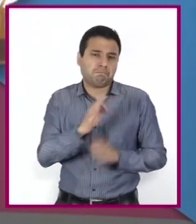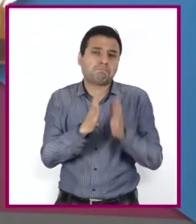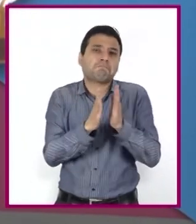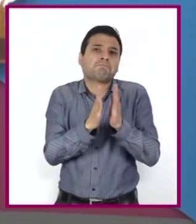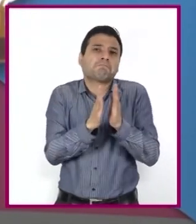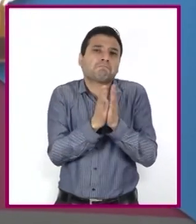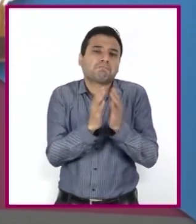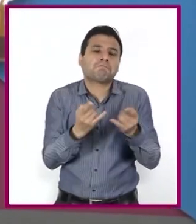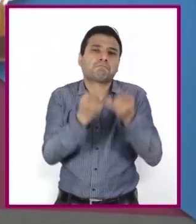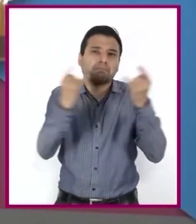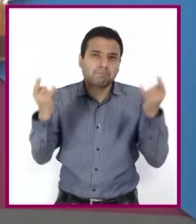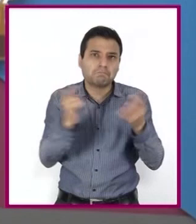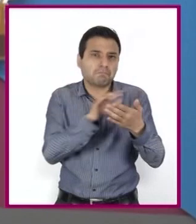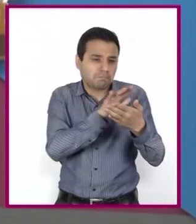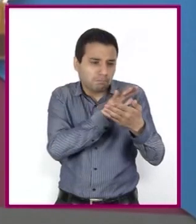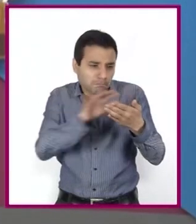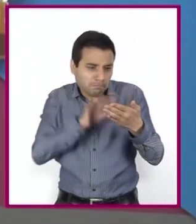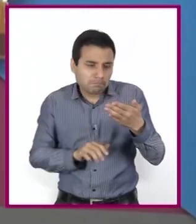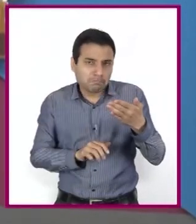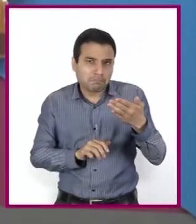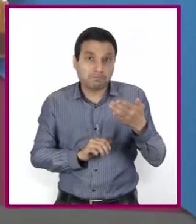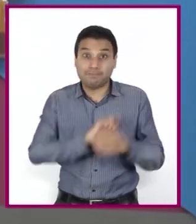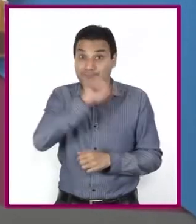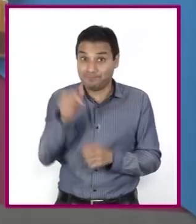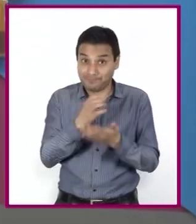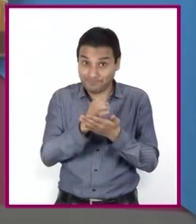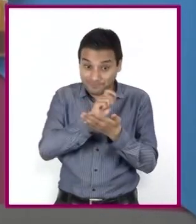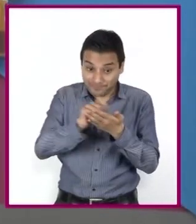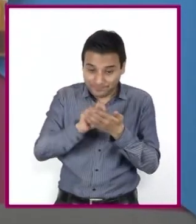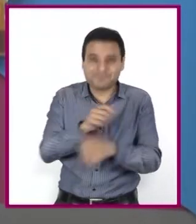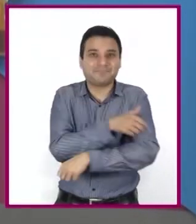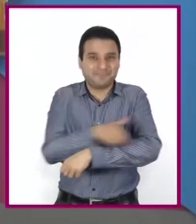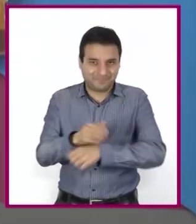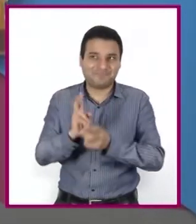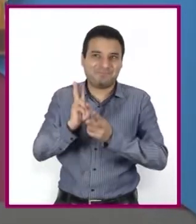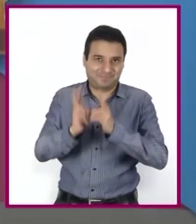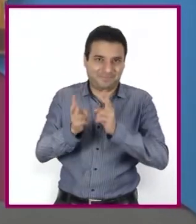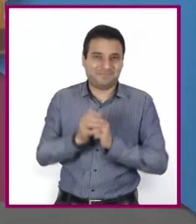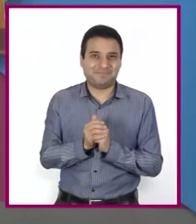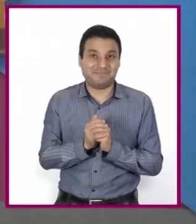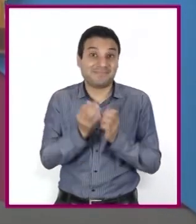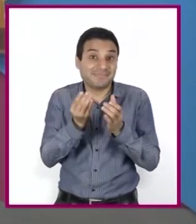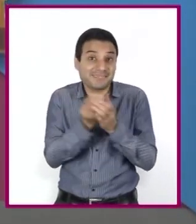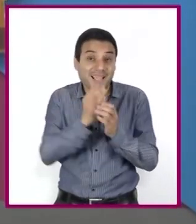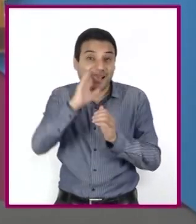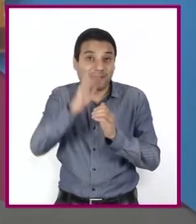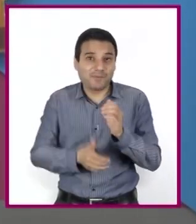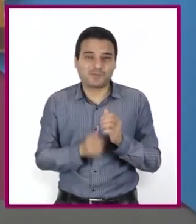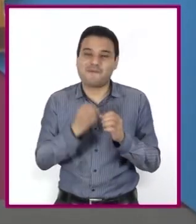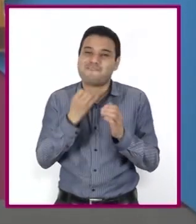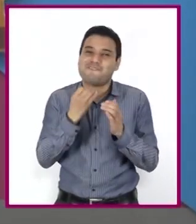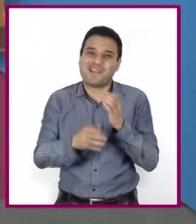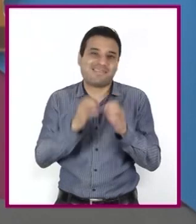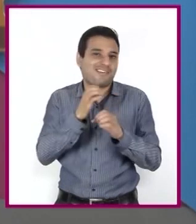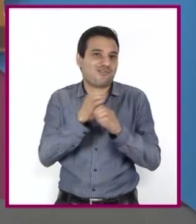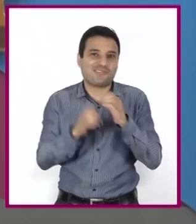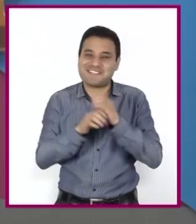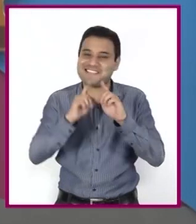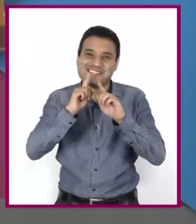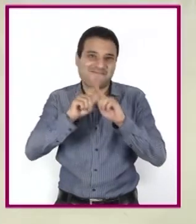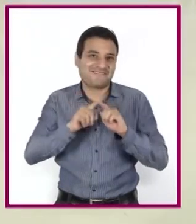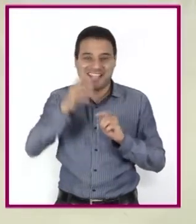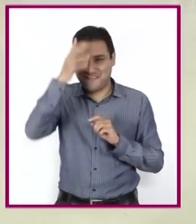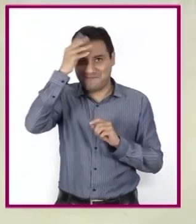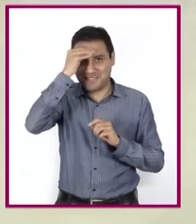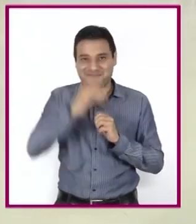de texto y leer sus resultados con sus familiares. ¡Listo! Terminamos, pero aún nos queda mucho por explorar y